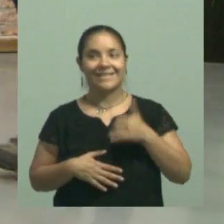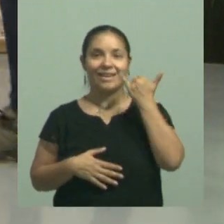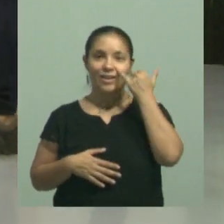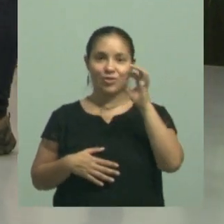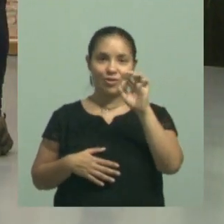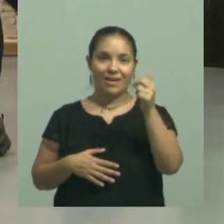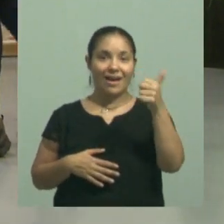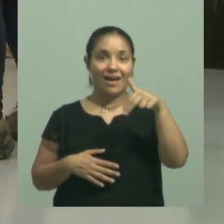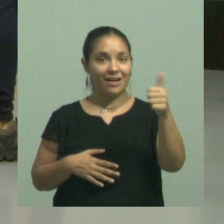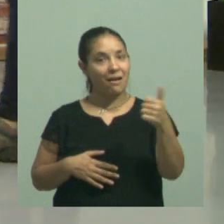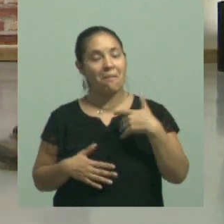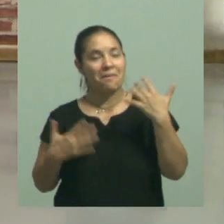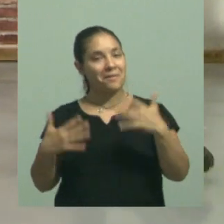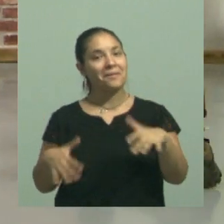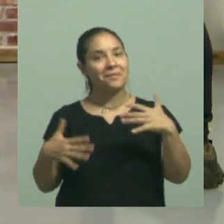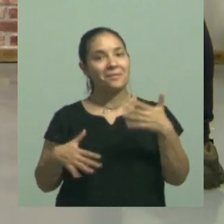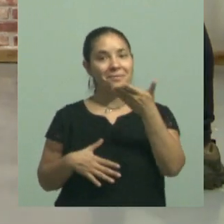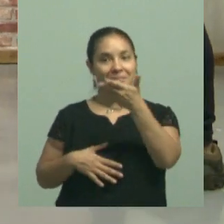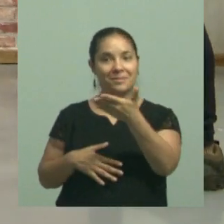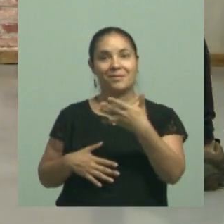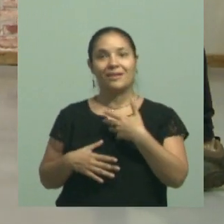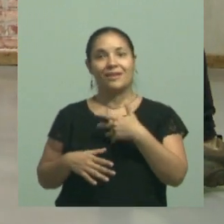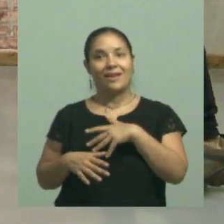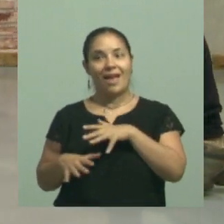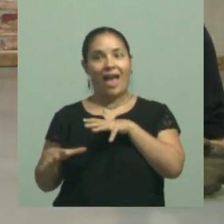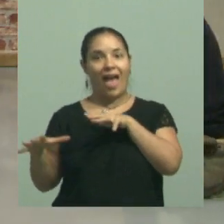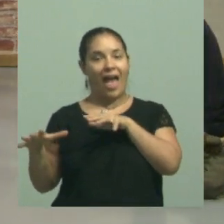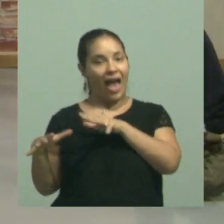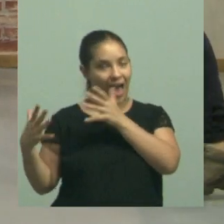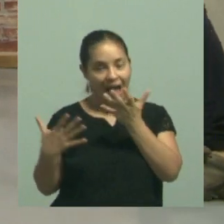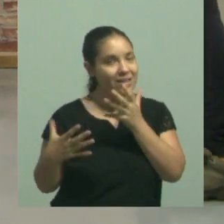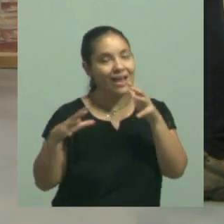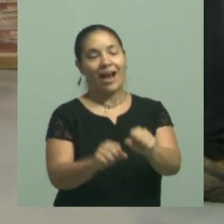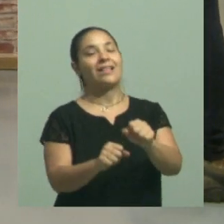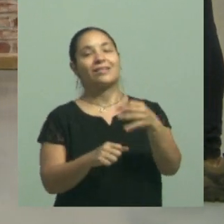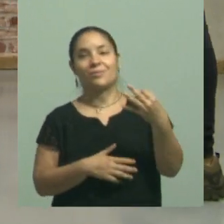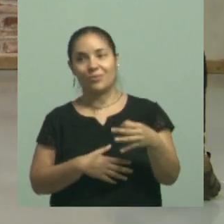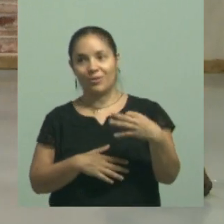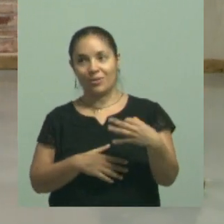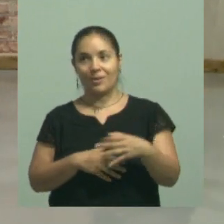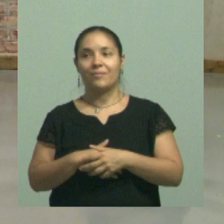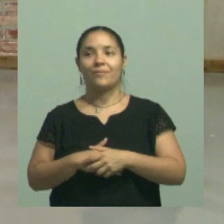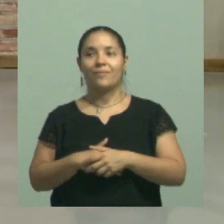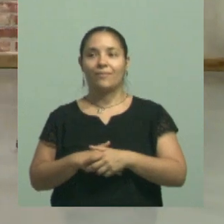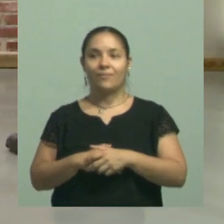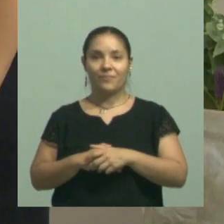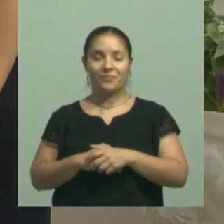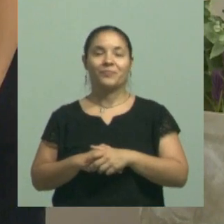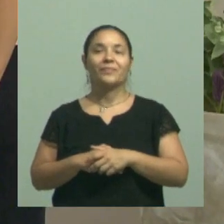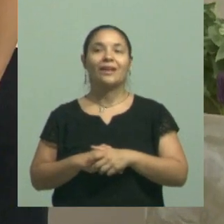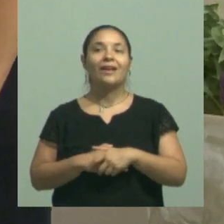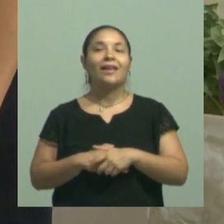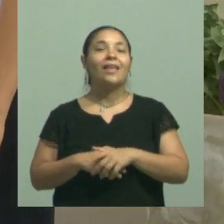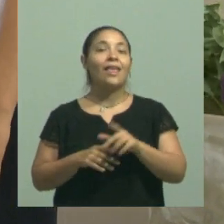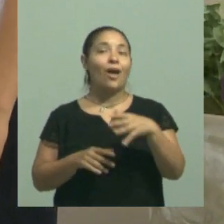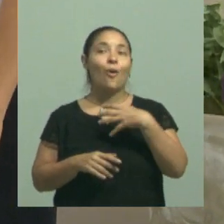Joana está haciendo realmente una atacante muy... Lo está haciendo bien al papel. Eso es otro mecanismo, es decir, en este curso nosotros